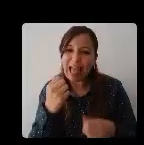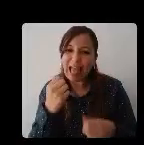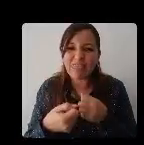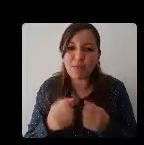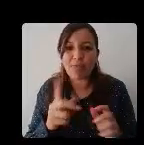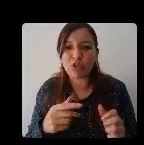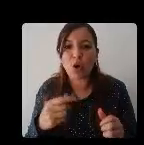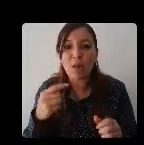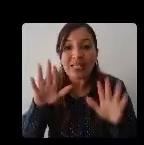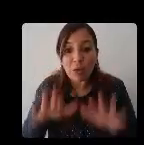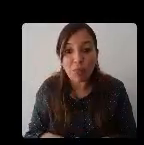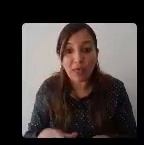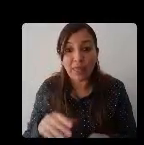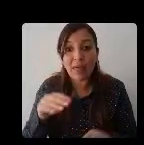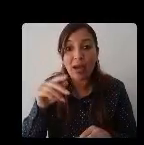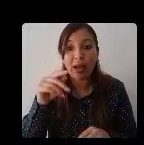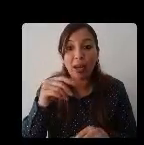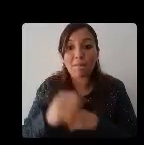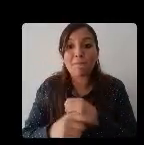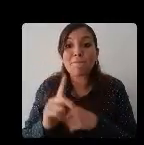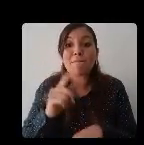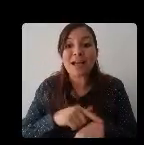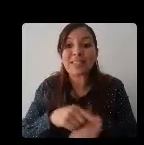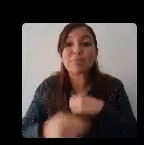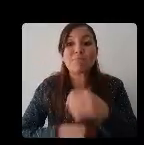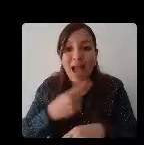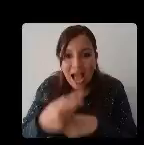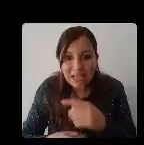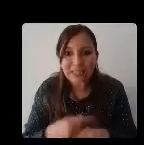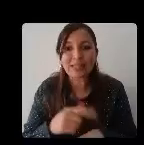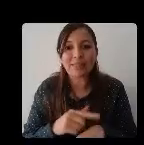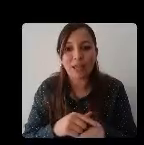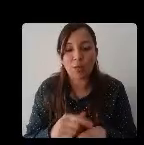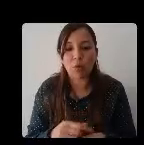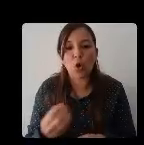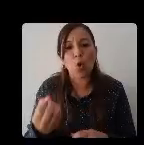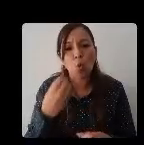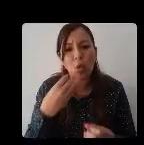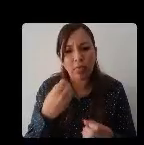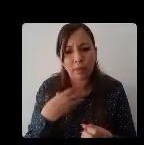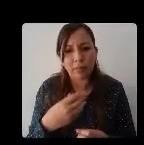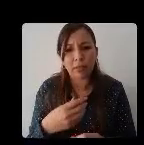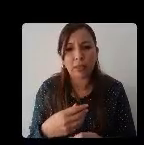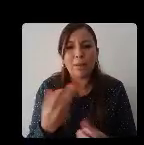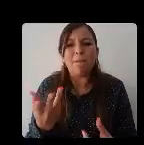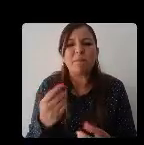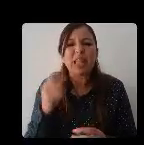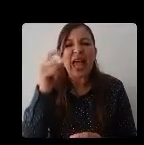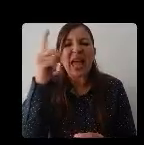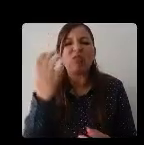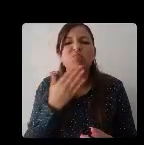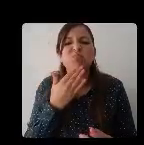Bueno, recién nos hemos reactivado de manera paulatina, un poco así de perfil bajo,